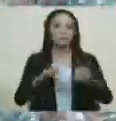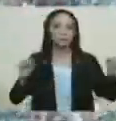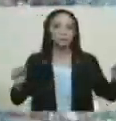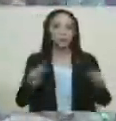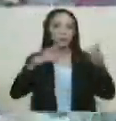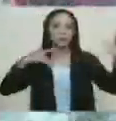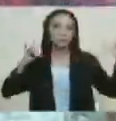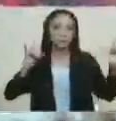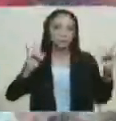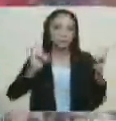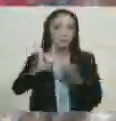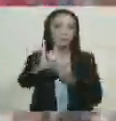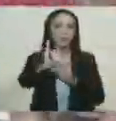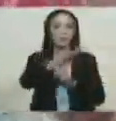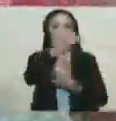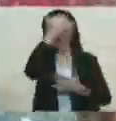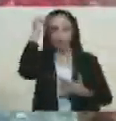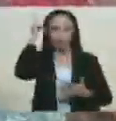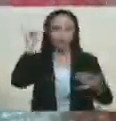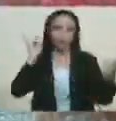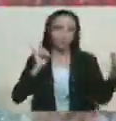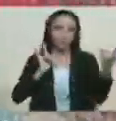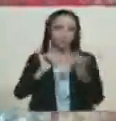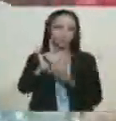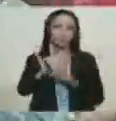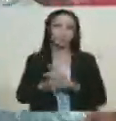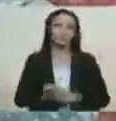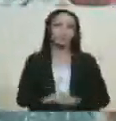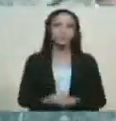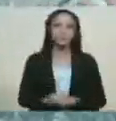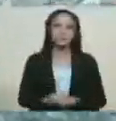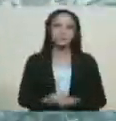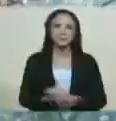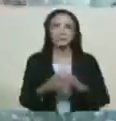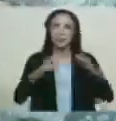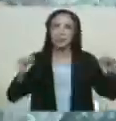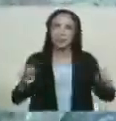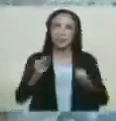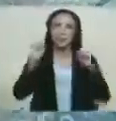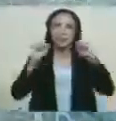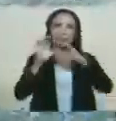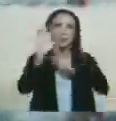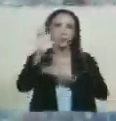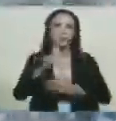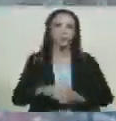amo y te amo san felipe que viva la patria